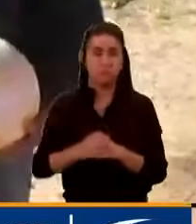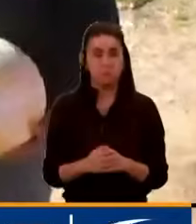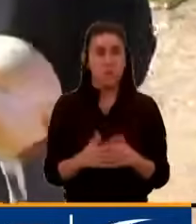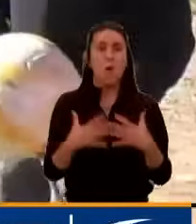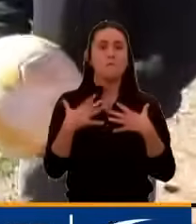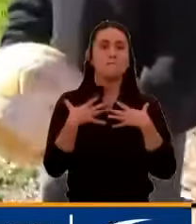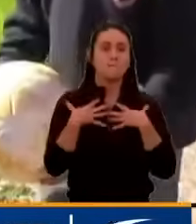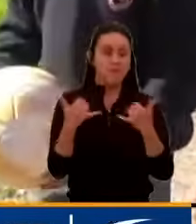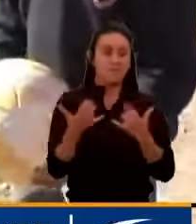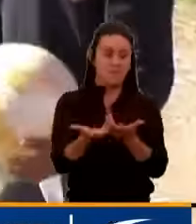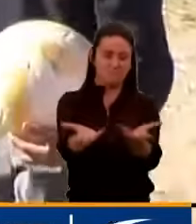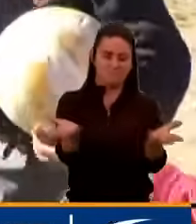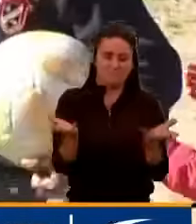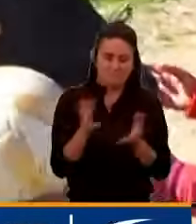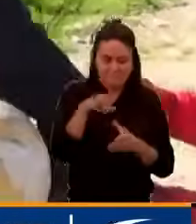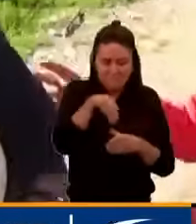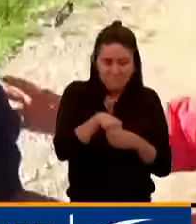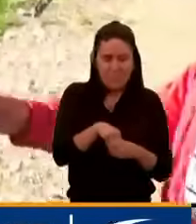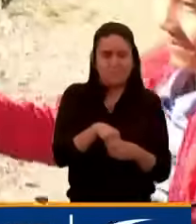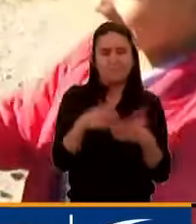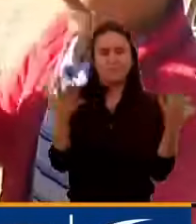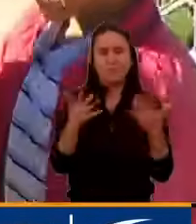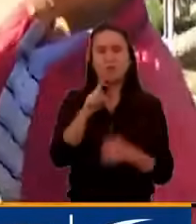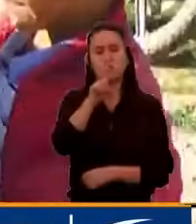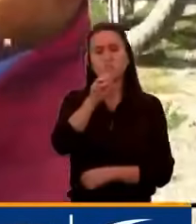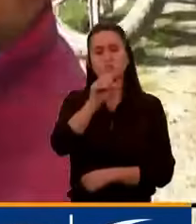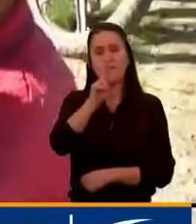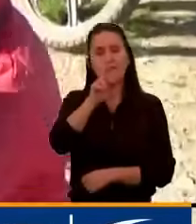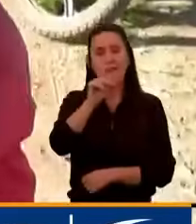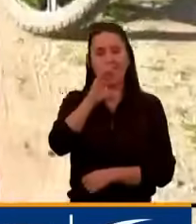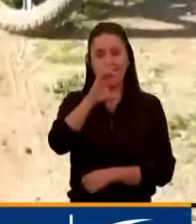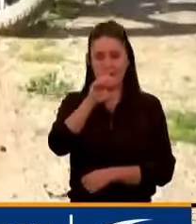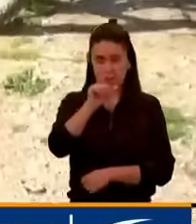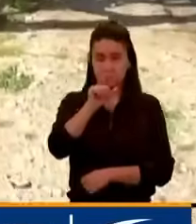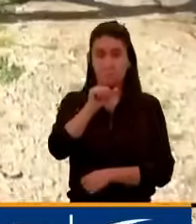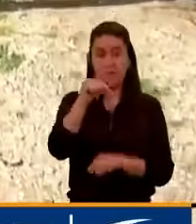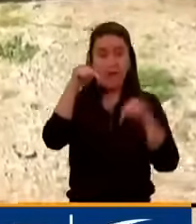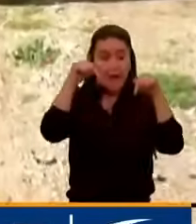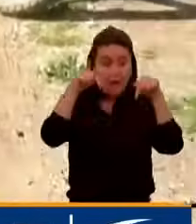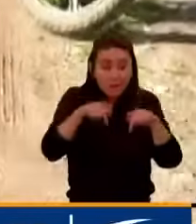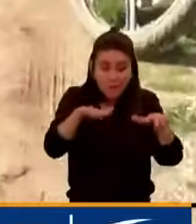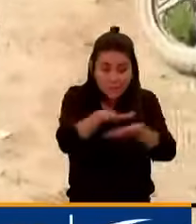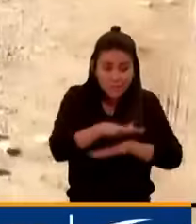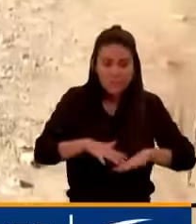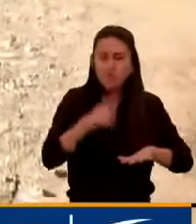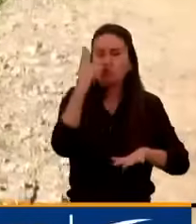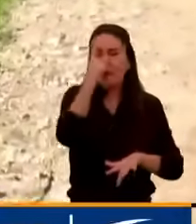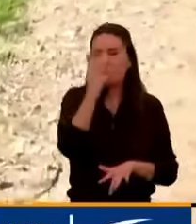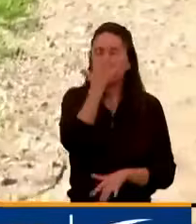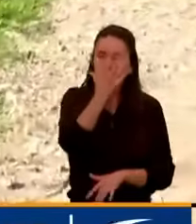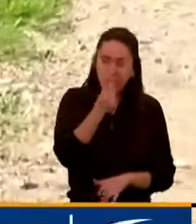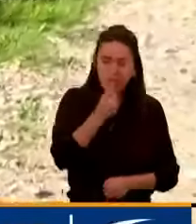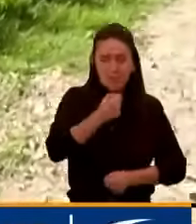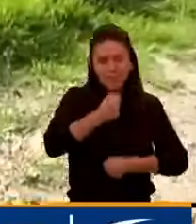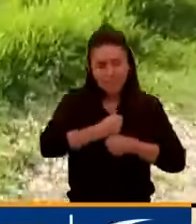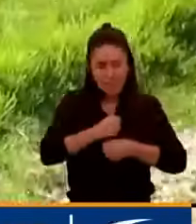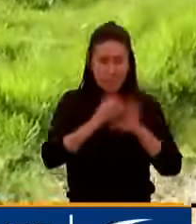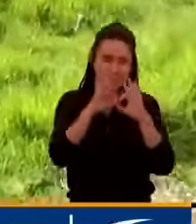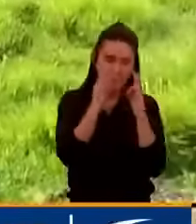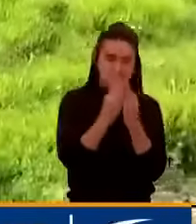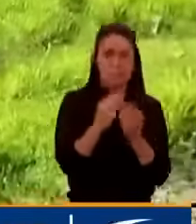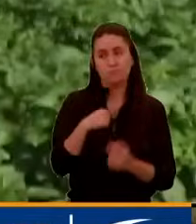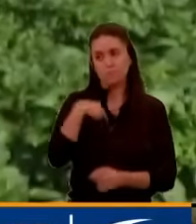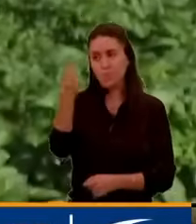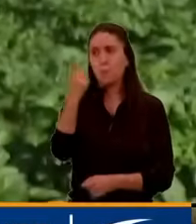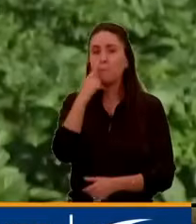esta familia de la vereda Rominguirá en Soracá, Boyacá. Acá solo hay espacio para cosas bonitas. Que lo quiero,